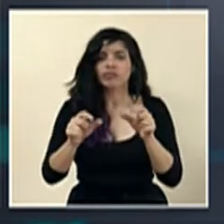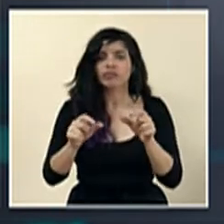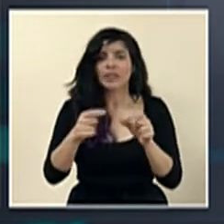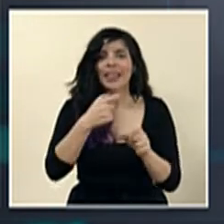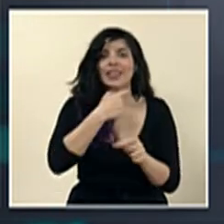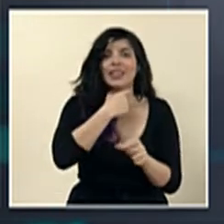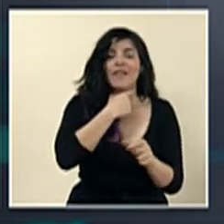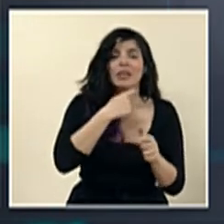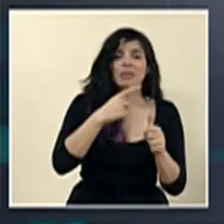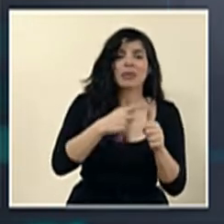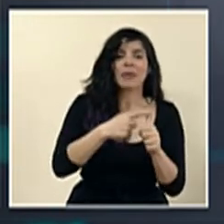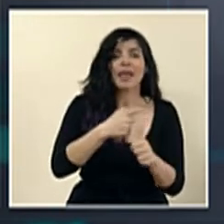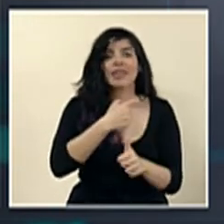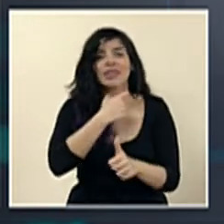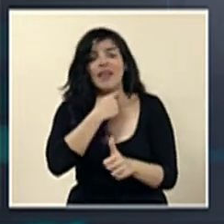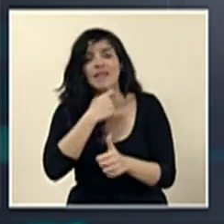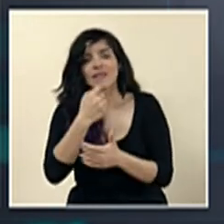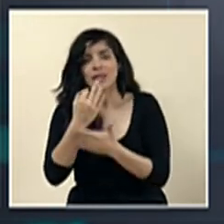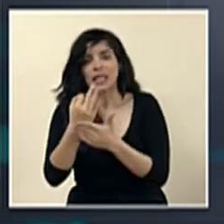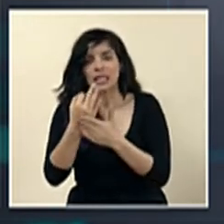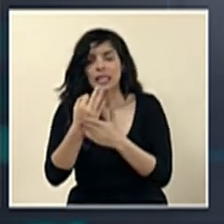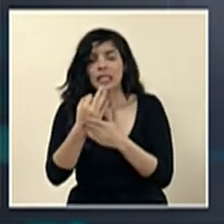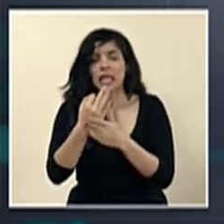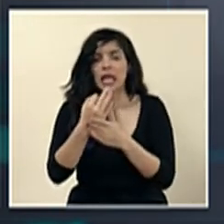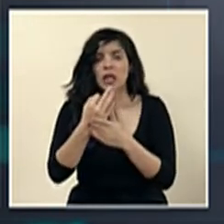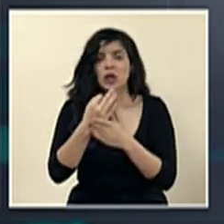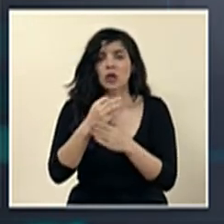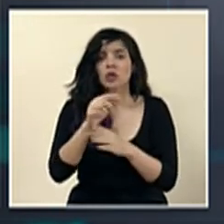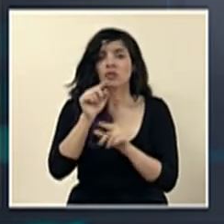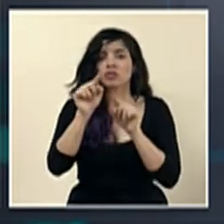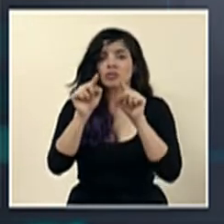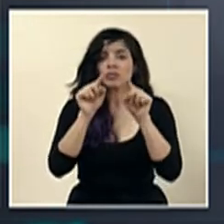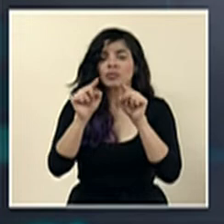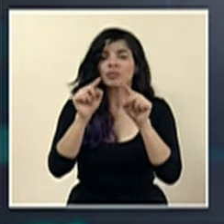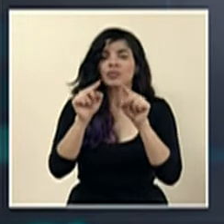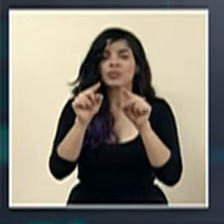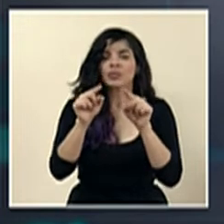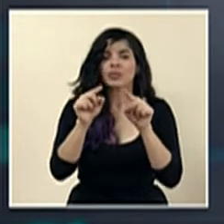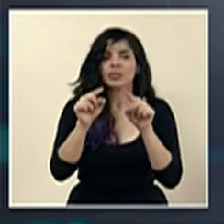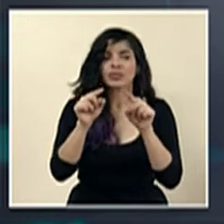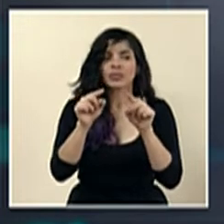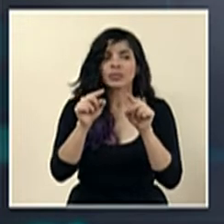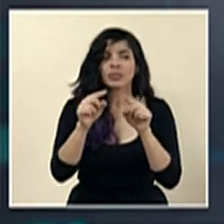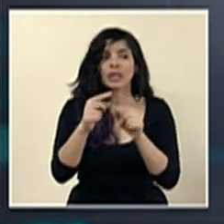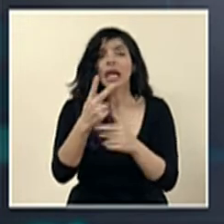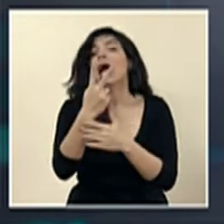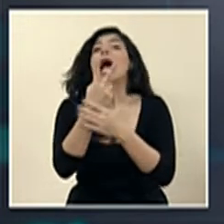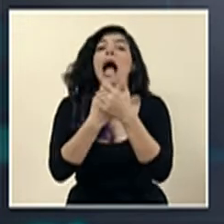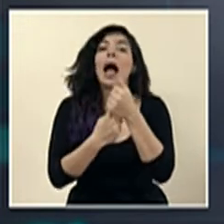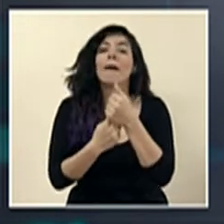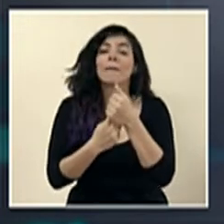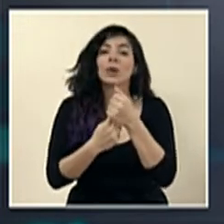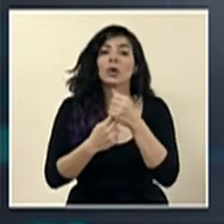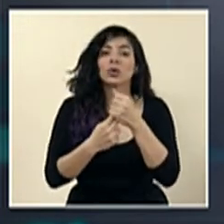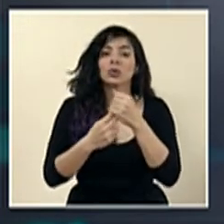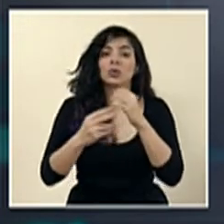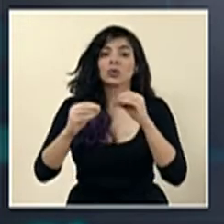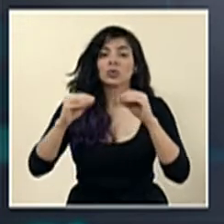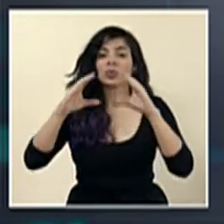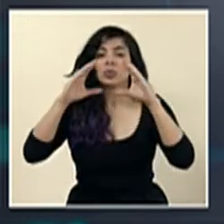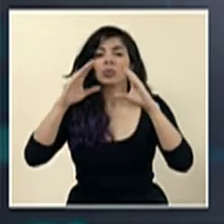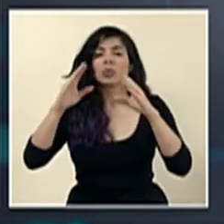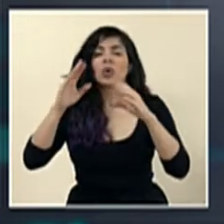déficit primario y de déficit financiero, que ambos aumenten. La parte